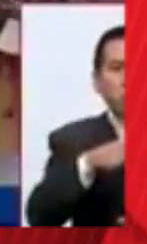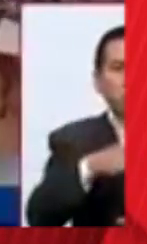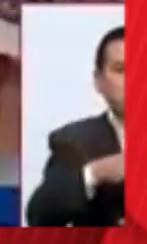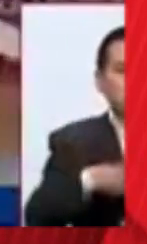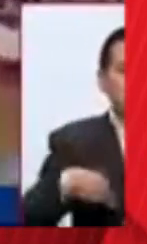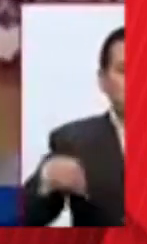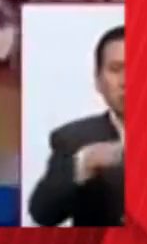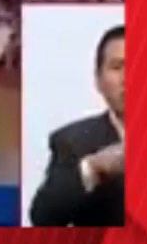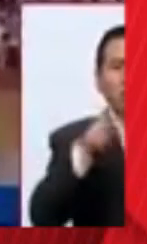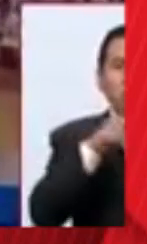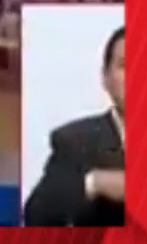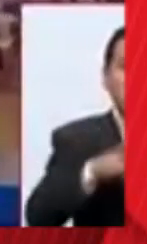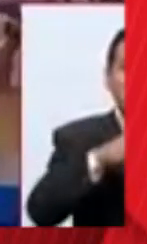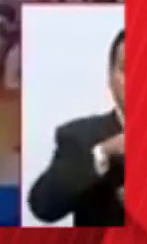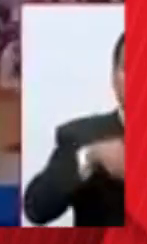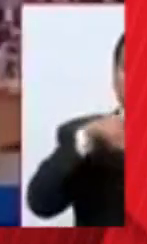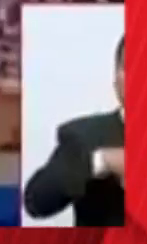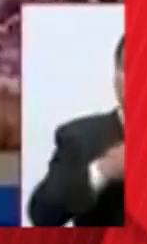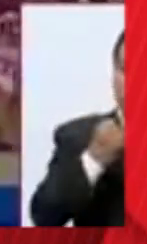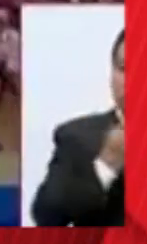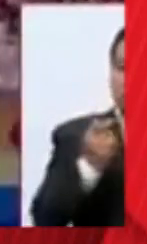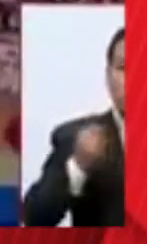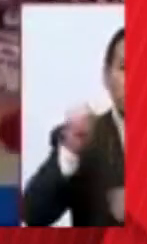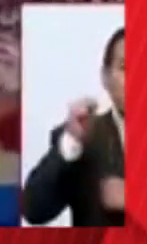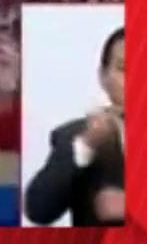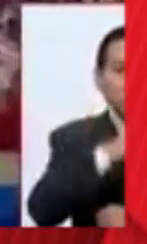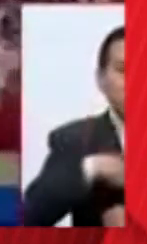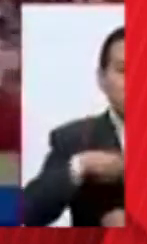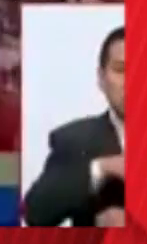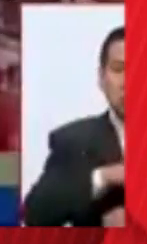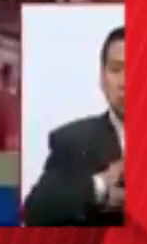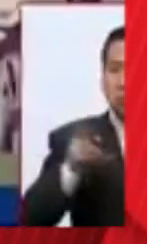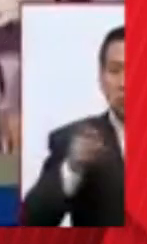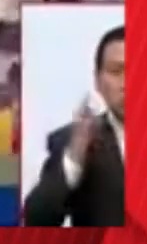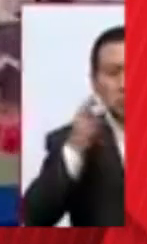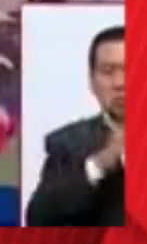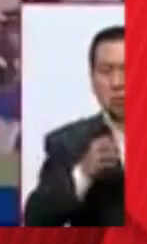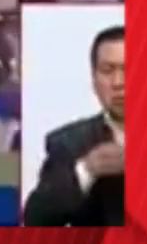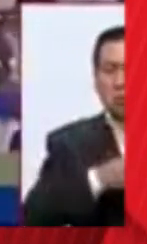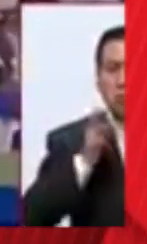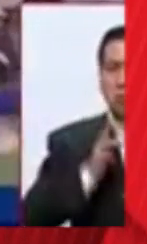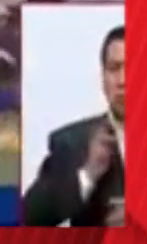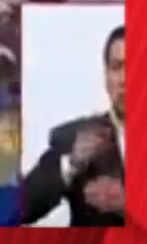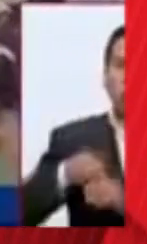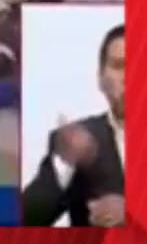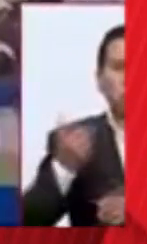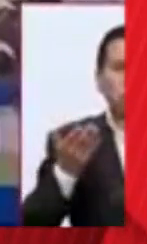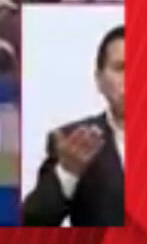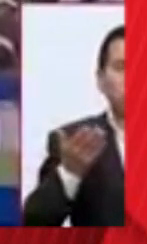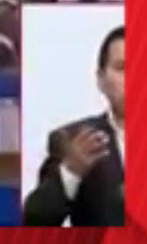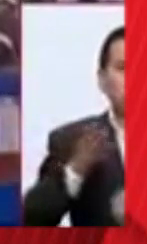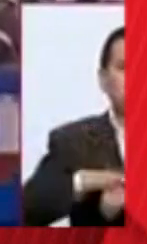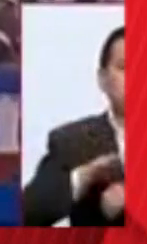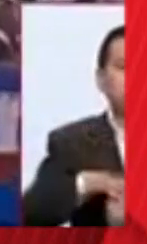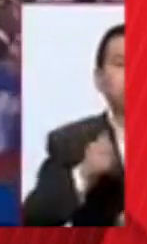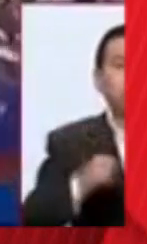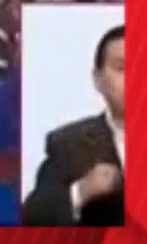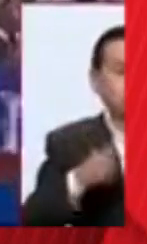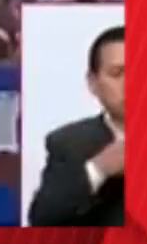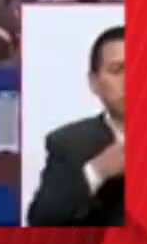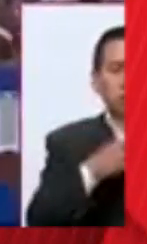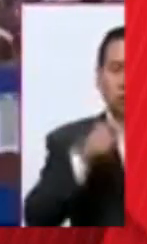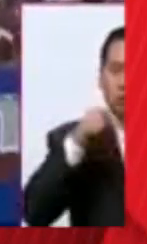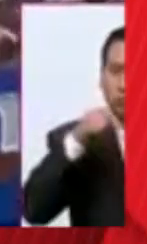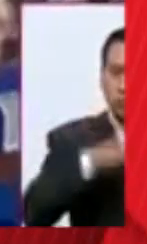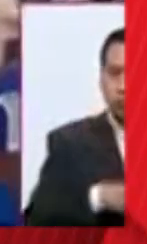el pueblo con el voto de los masistas, el instrumento político. Y tercero, vamos a debatir